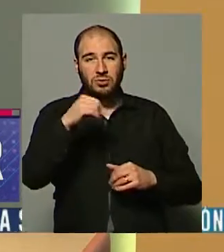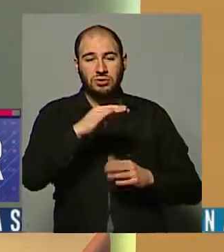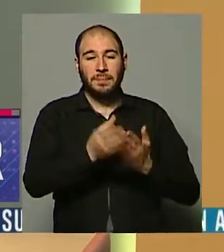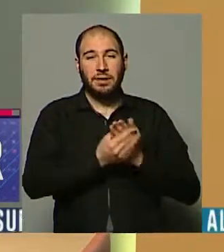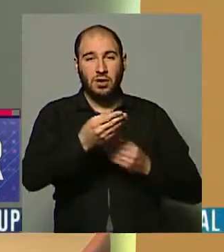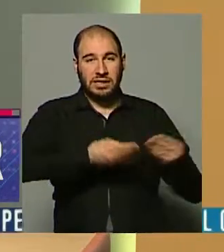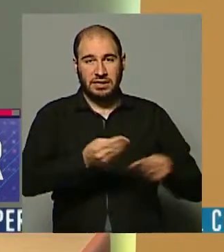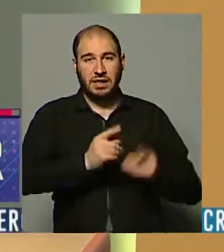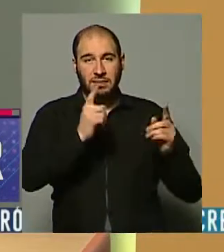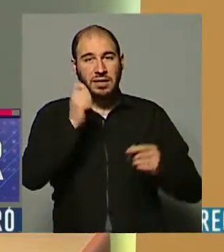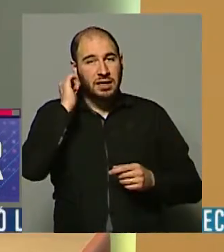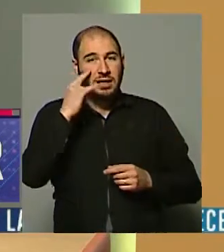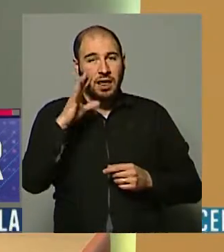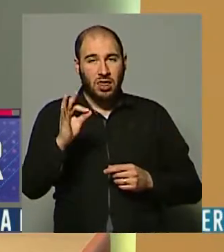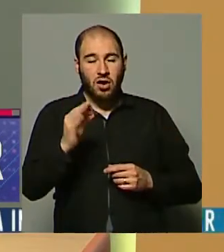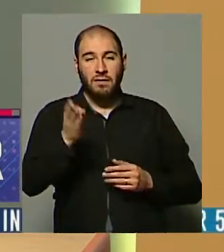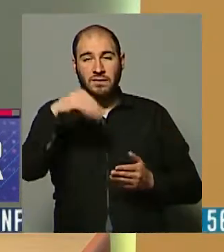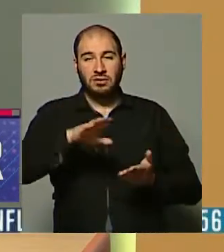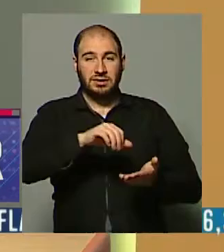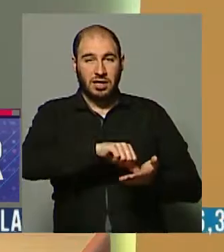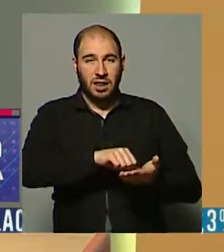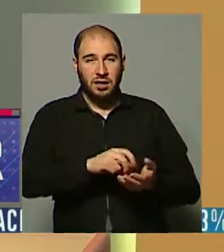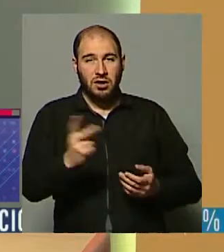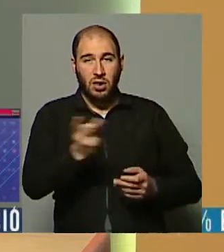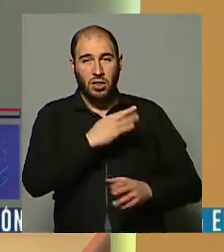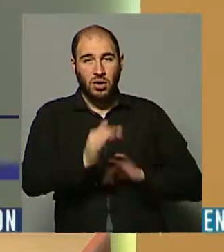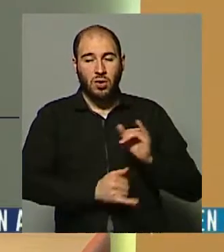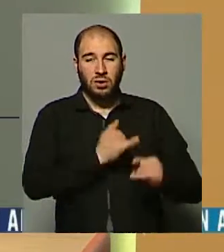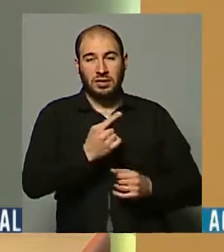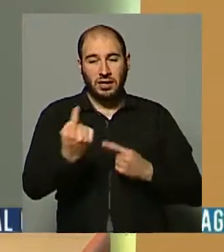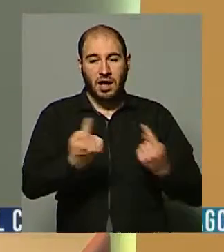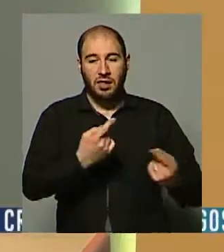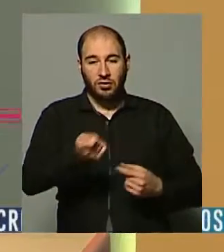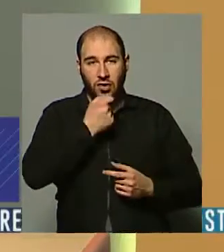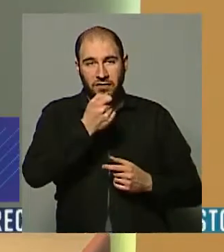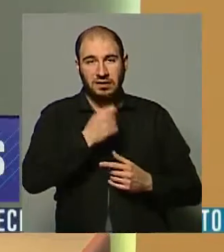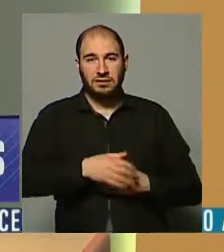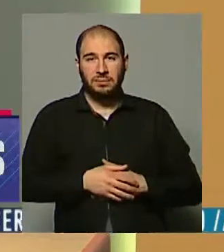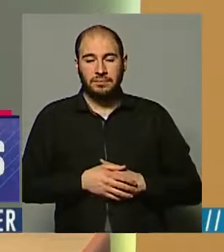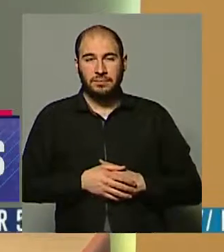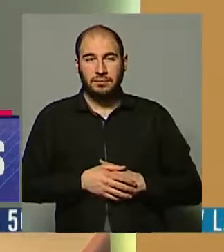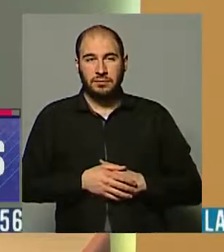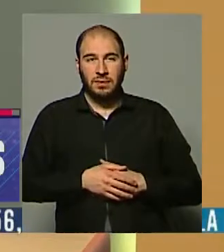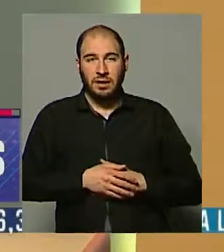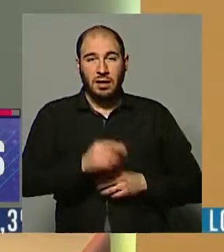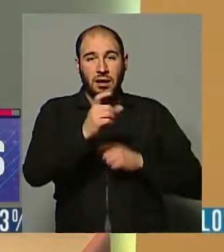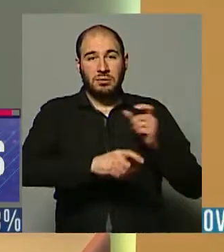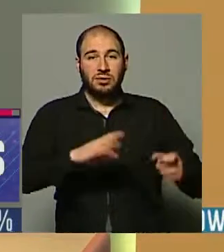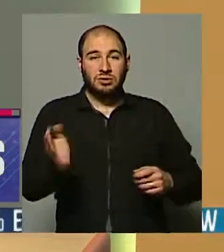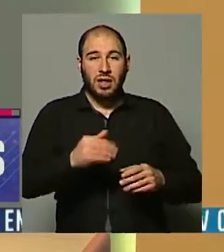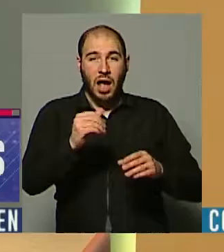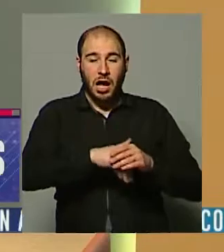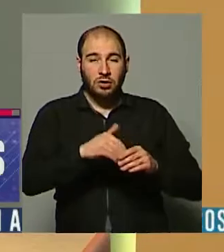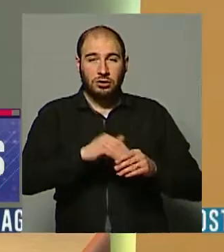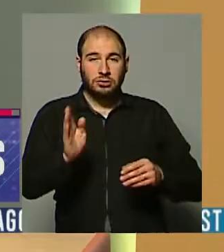de Hacienda, y también Guido Sandleris del Banco Central y reafirmaron en cada una de sus conferencias de prensa que todas las personas, todos los